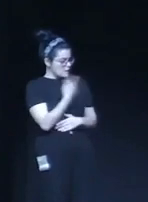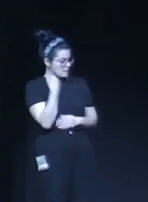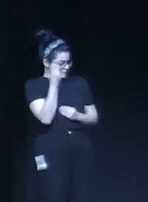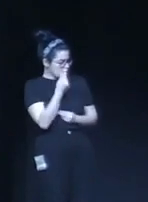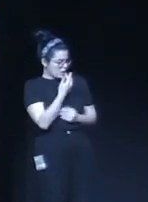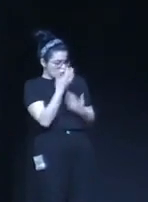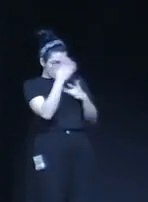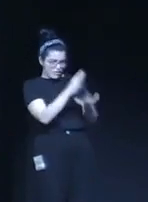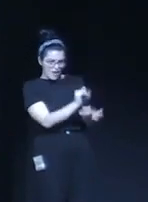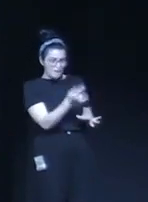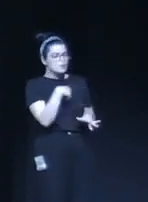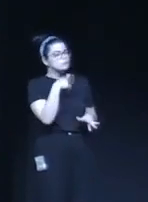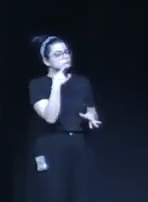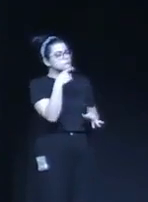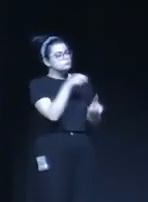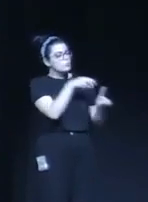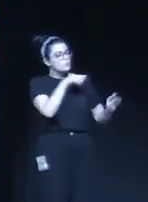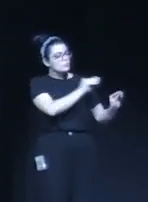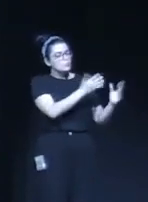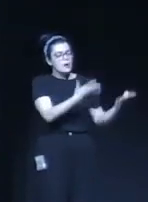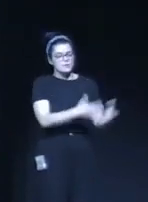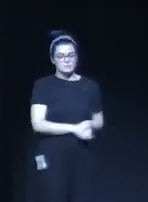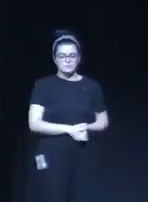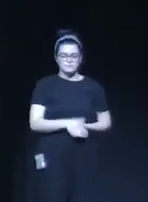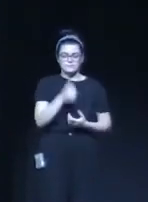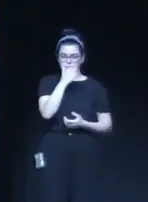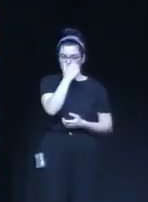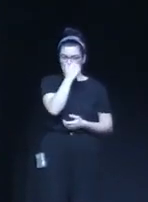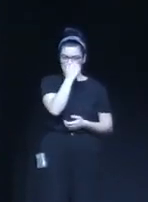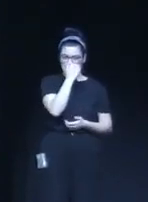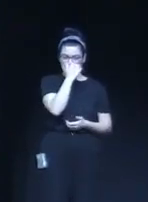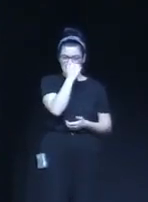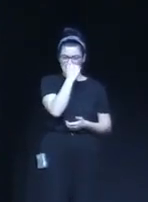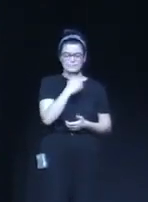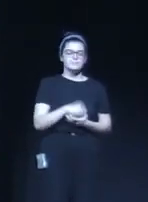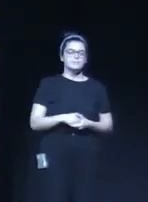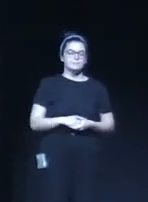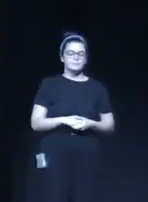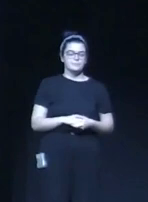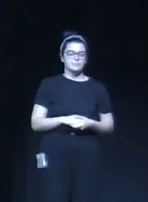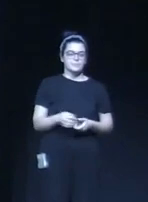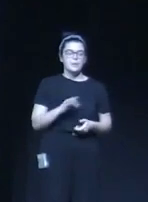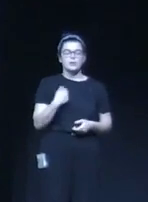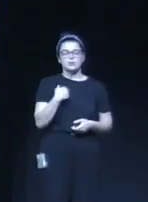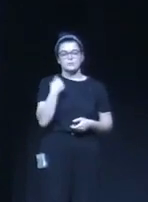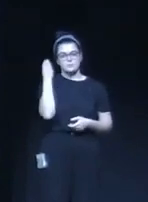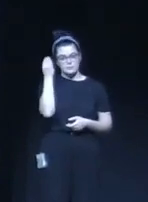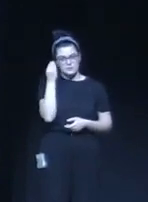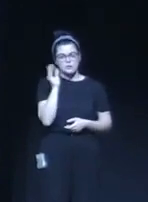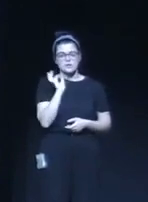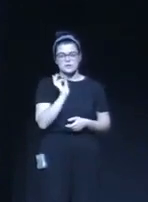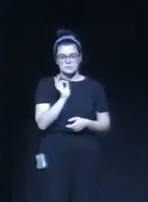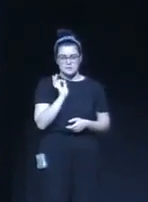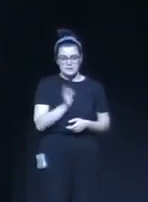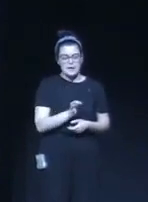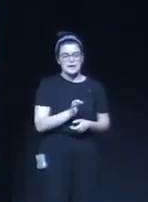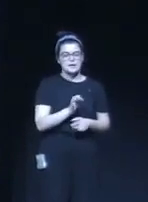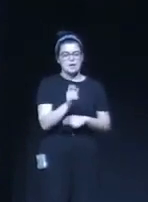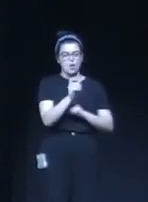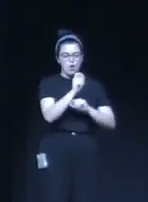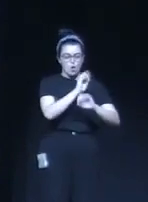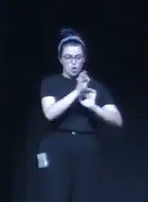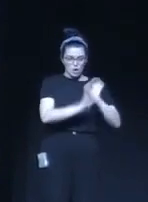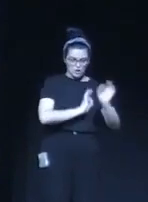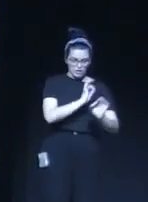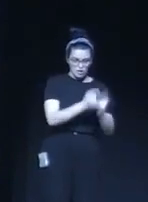ves tú? Yo creo que sí que es verdad que existen determinadas organizaciones como Fridays